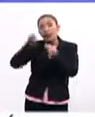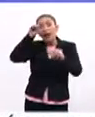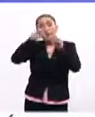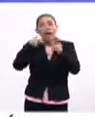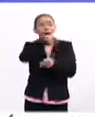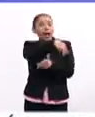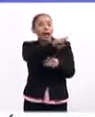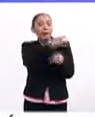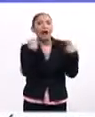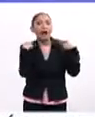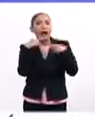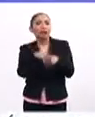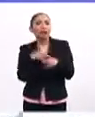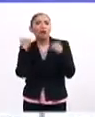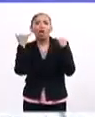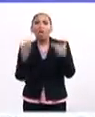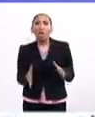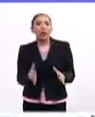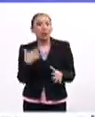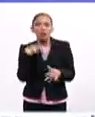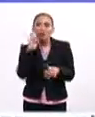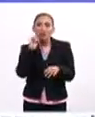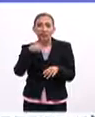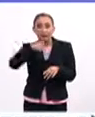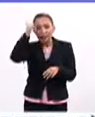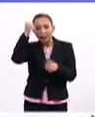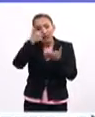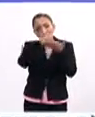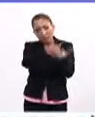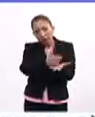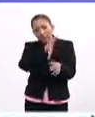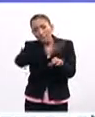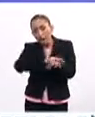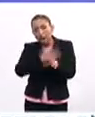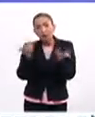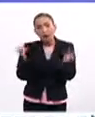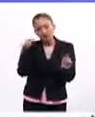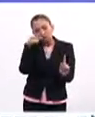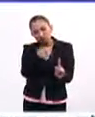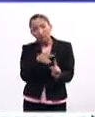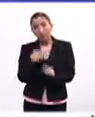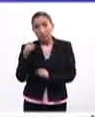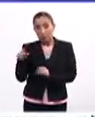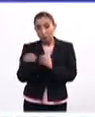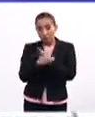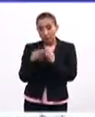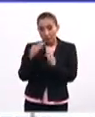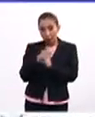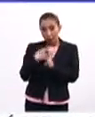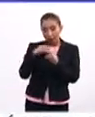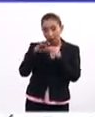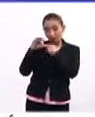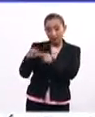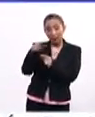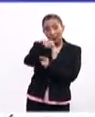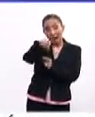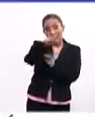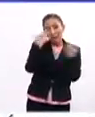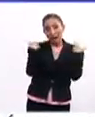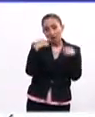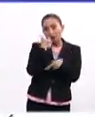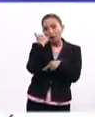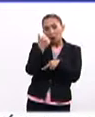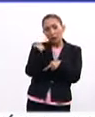materiales para que el docente no tenga que hacer eso. Correcto. Para que su planeación sea concreta, los específica. Los mismos materiales son el eje para que los maestros y